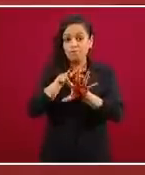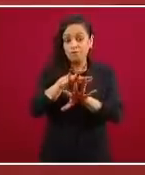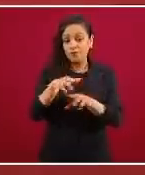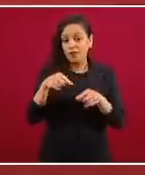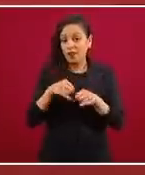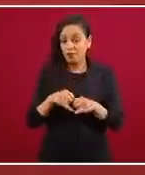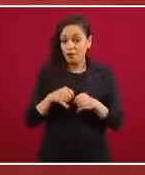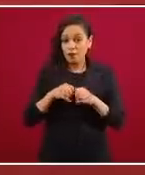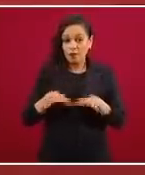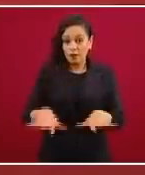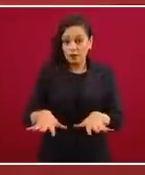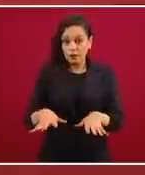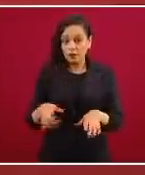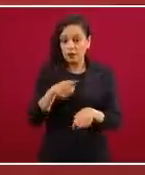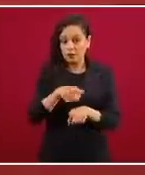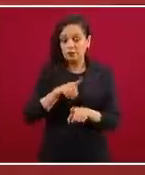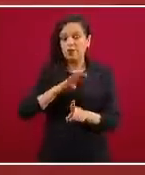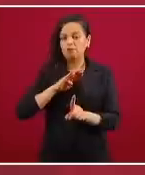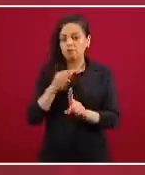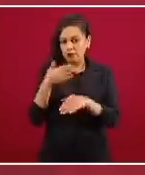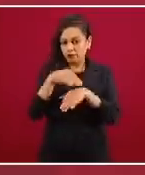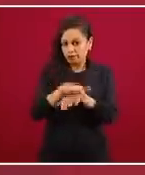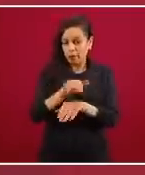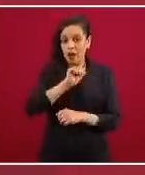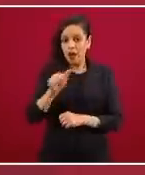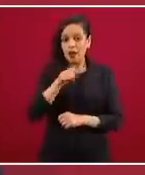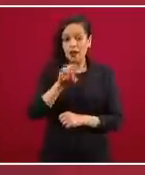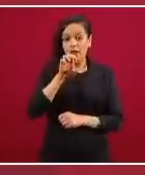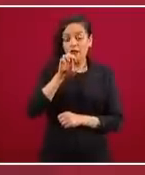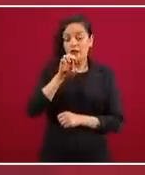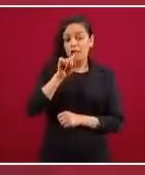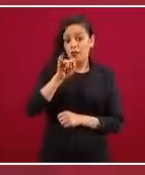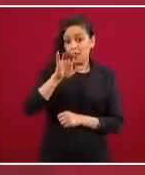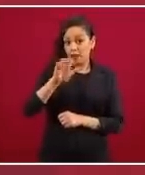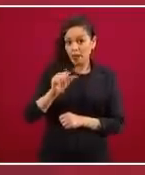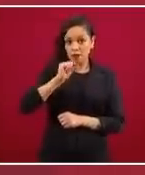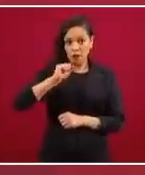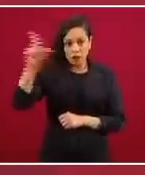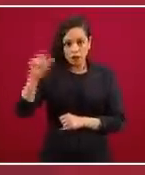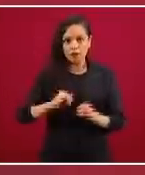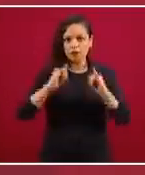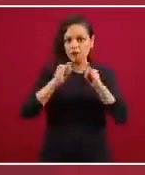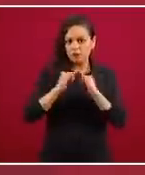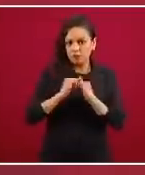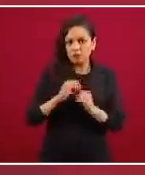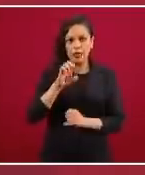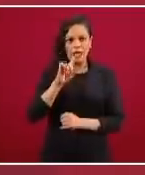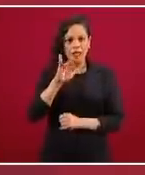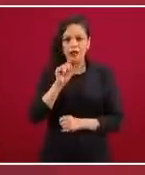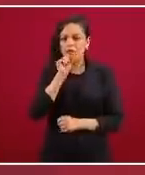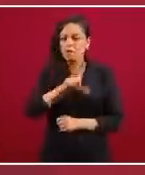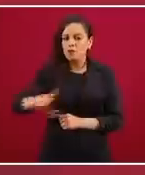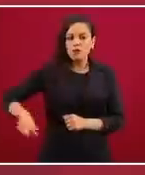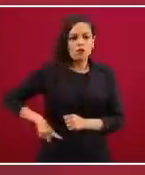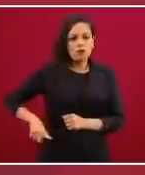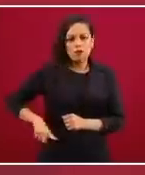una ética individual, ética profesional, ética institucional, ética de gobierno. Es también